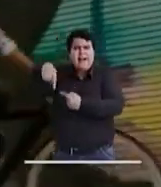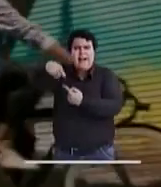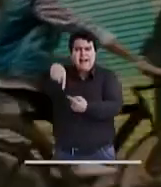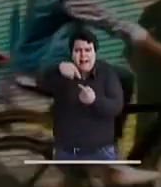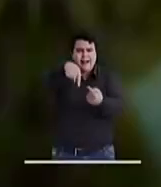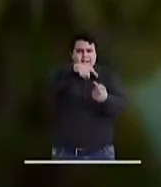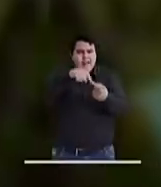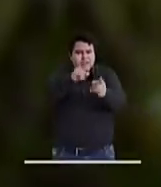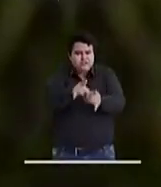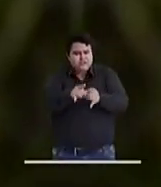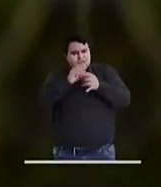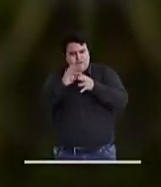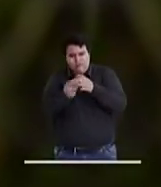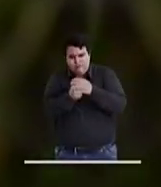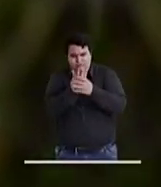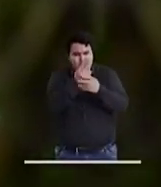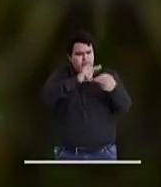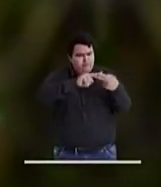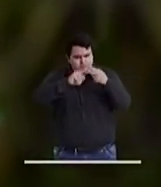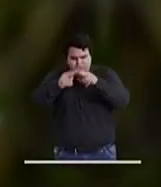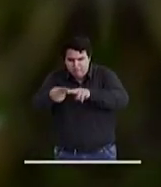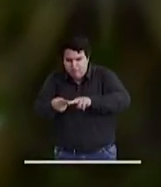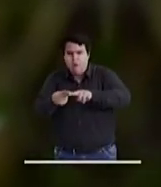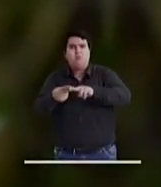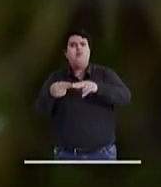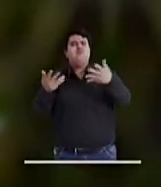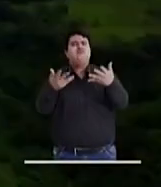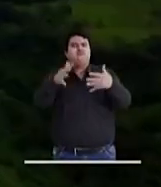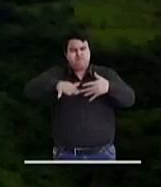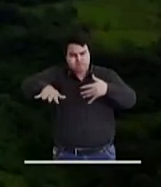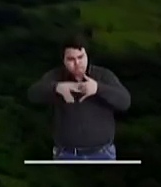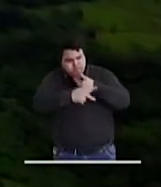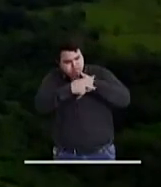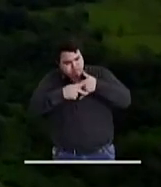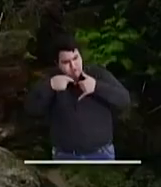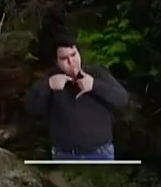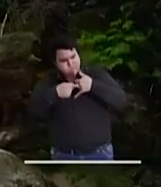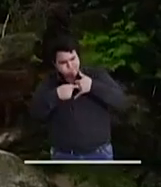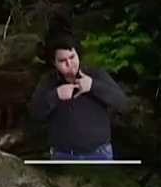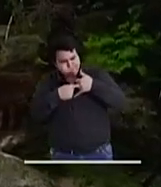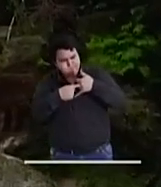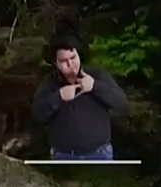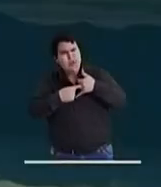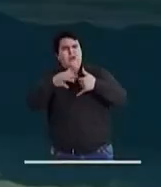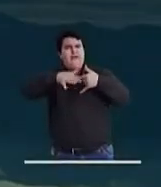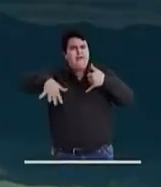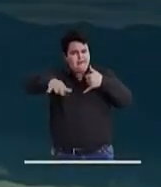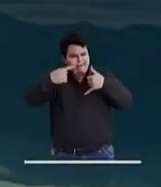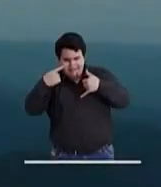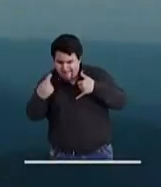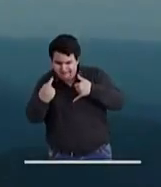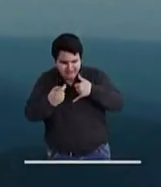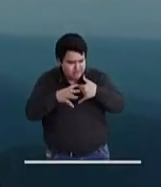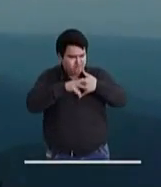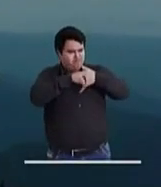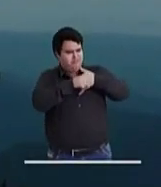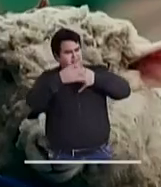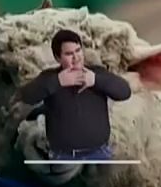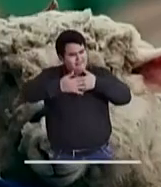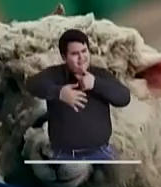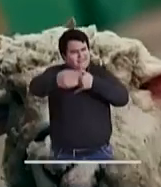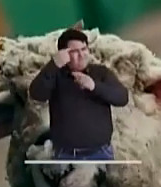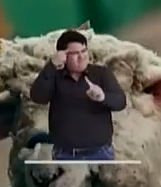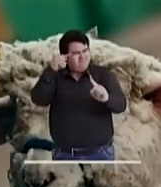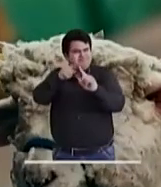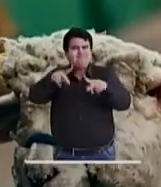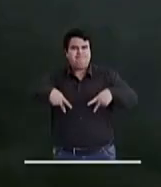tienen, particularmente desde el gobierno nacional, porque en este trabajo estamos articulados las diferentes entidades que trabajamos